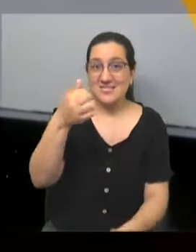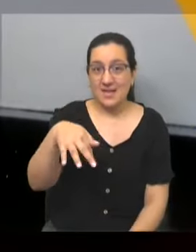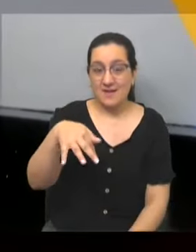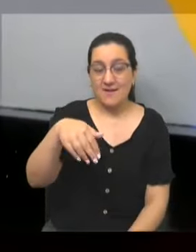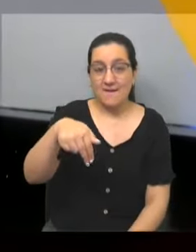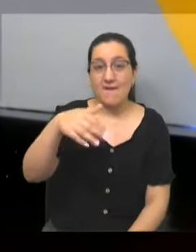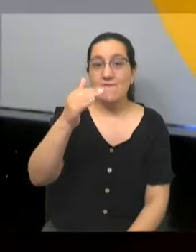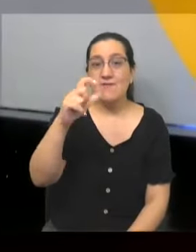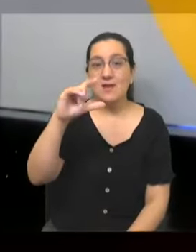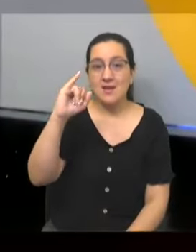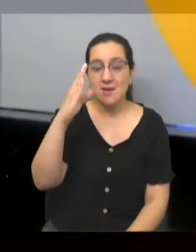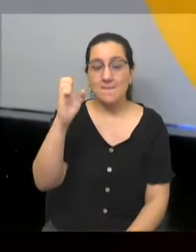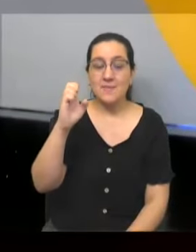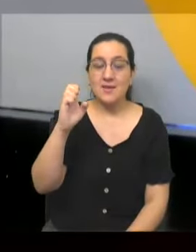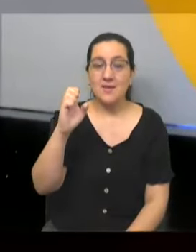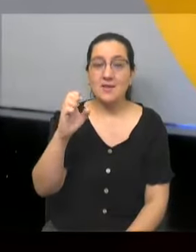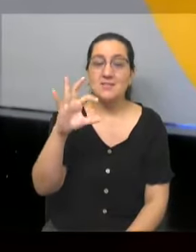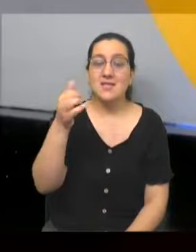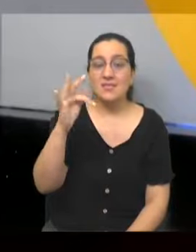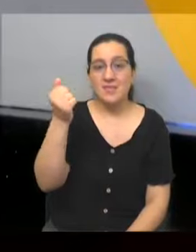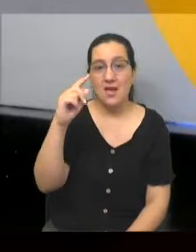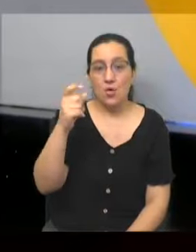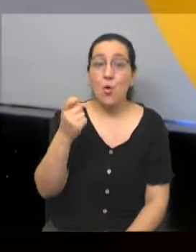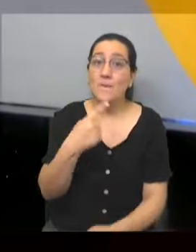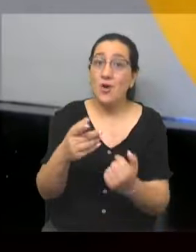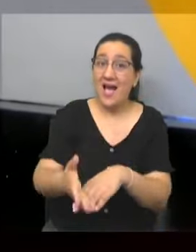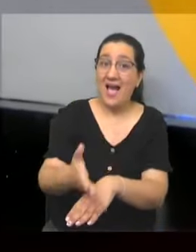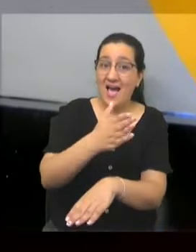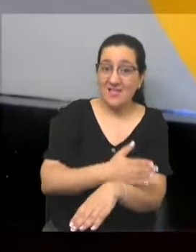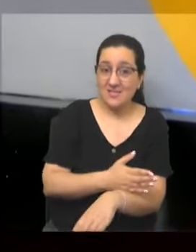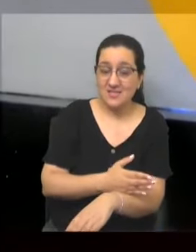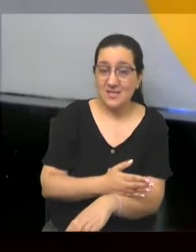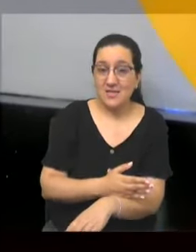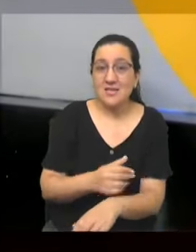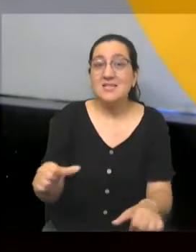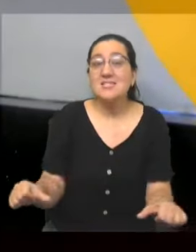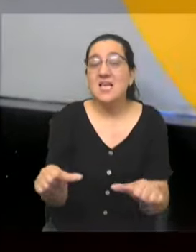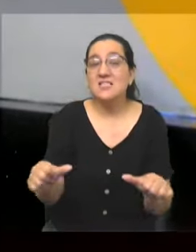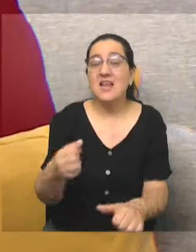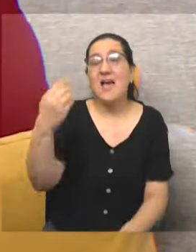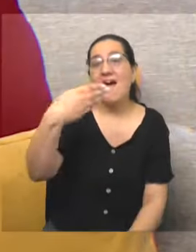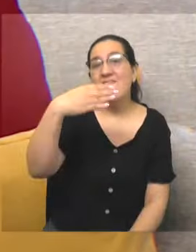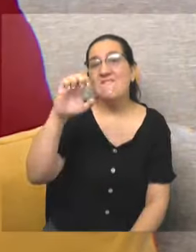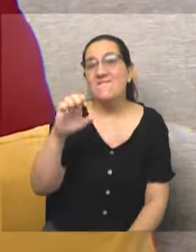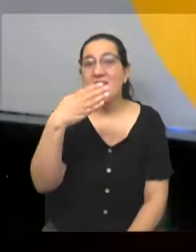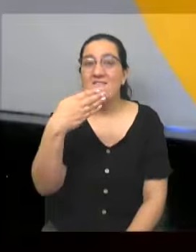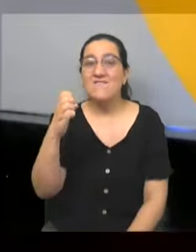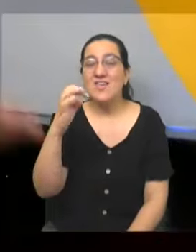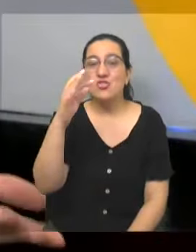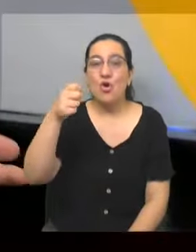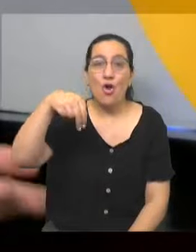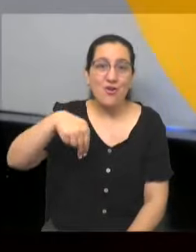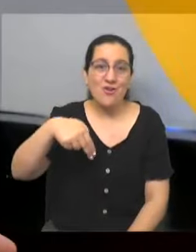Bueno, antes de la carrera San Felipe y Santiago, se hace la Bebetón. ¡Ay, me encanta vida! Bebetón, que